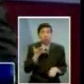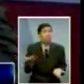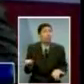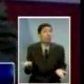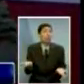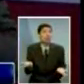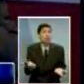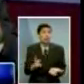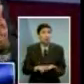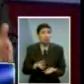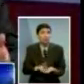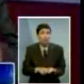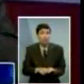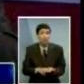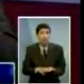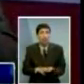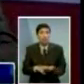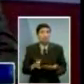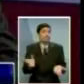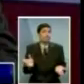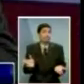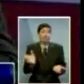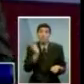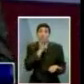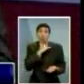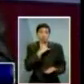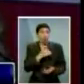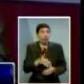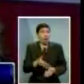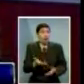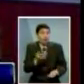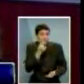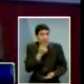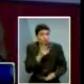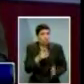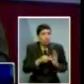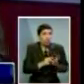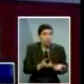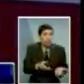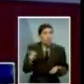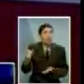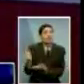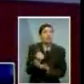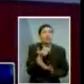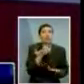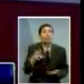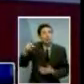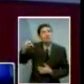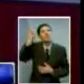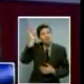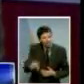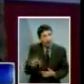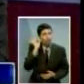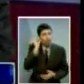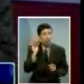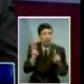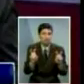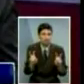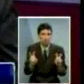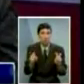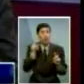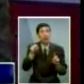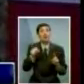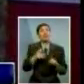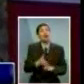efectivamente, ¿no es cierto?, no se habían detectado problemas. ¿Y por qué nos está ayudando muchísimo? Porque ella sabe de este tema, ella estaba en el otro